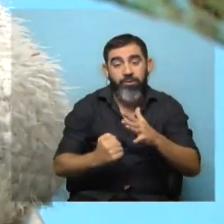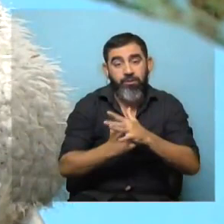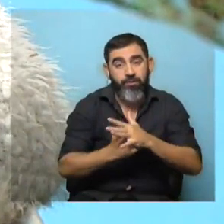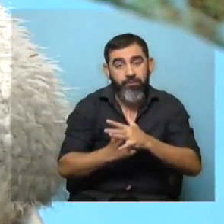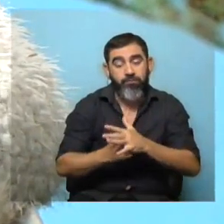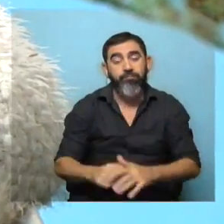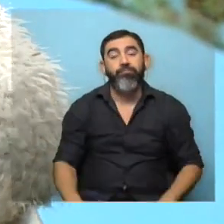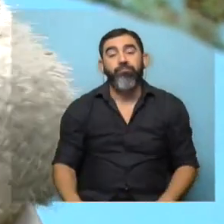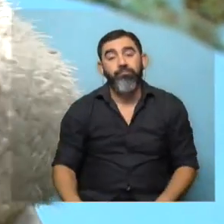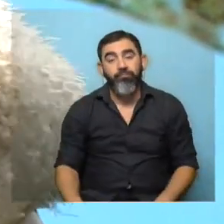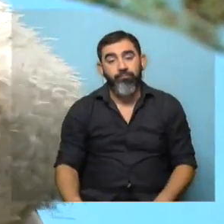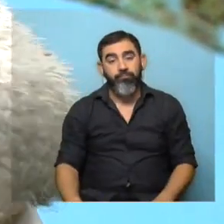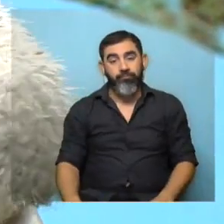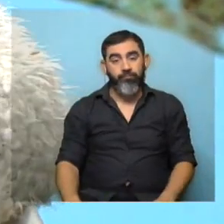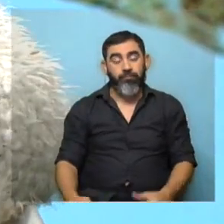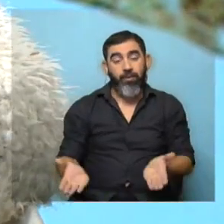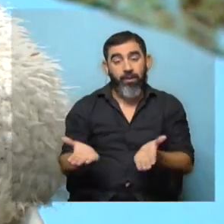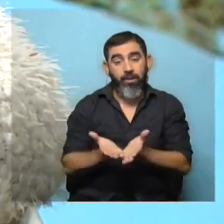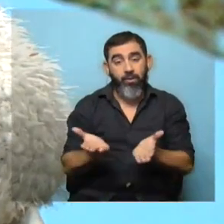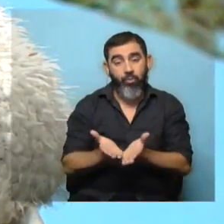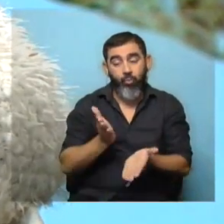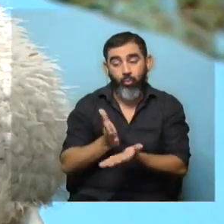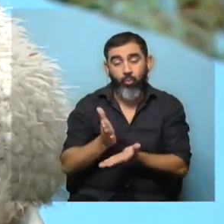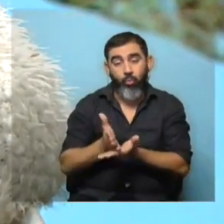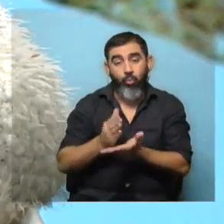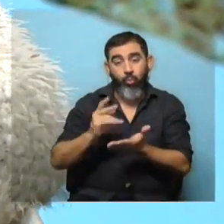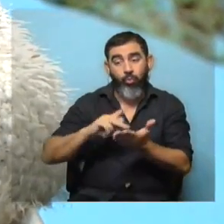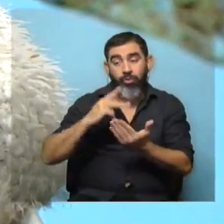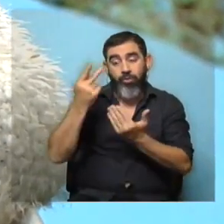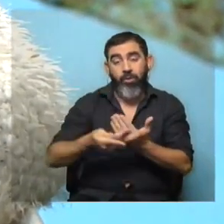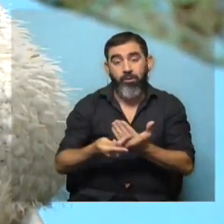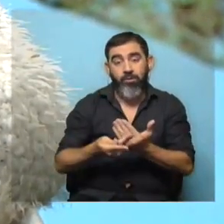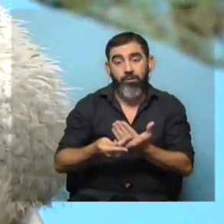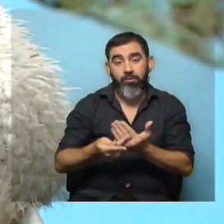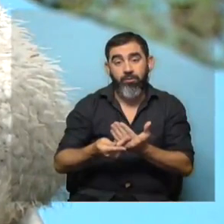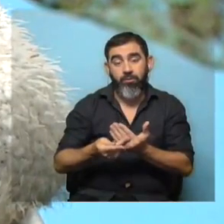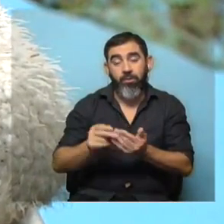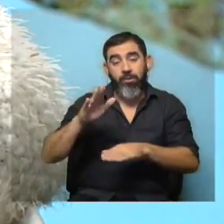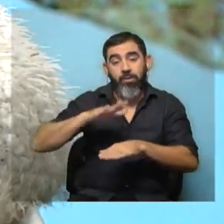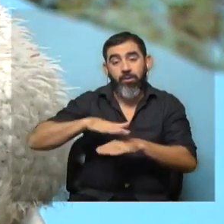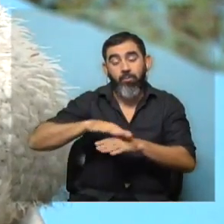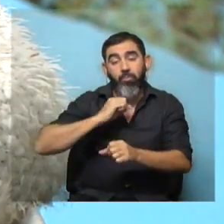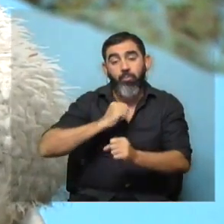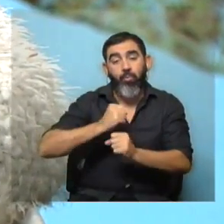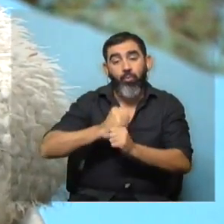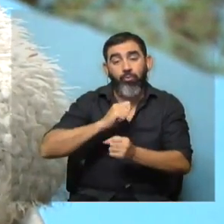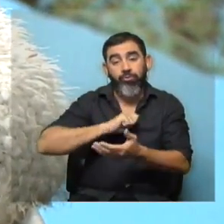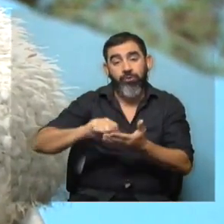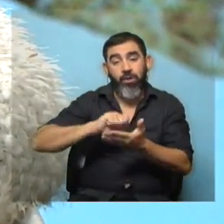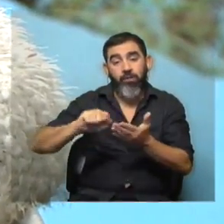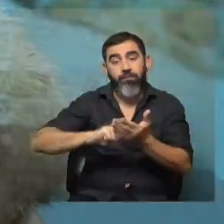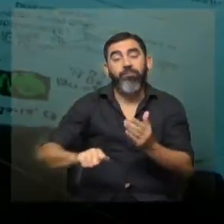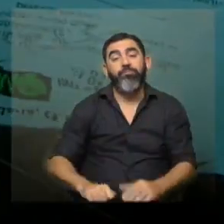de que los estudiantes que están colaborando con el proyecto sean autores de los trabajos que surjan.